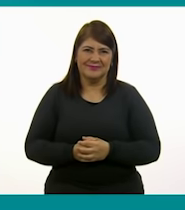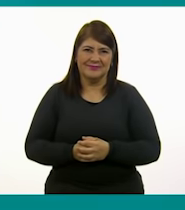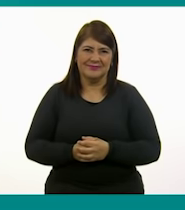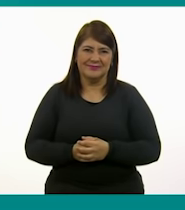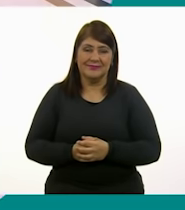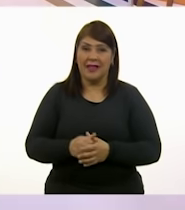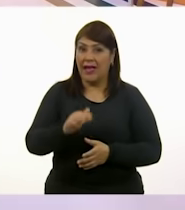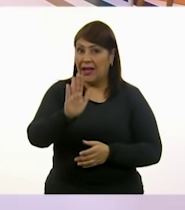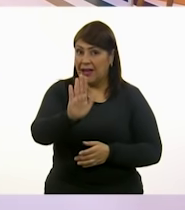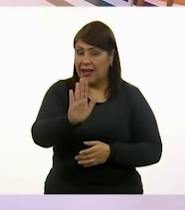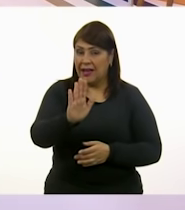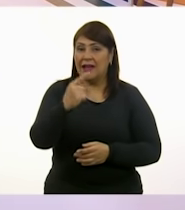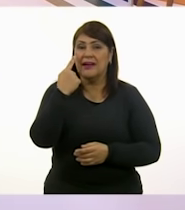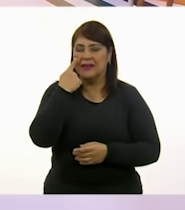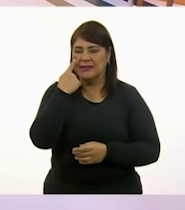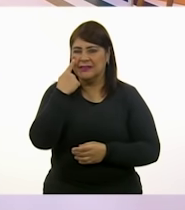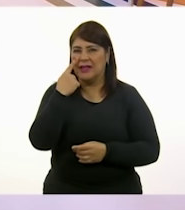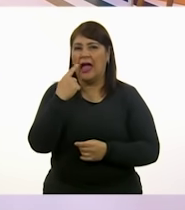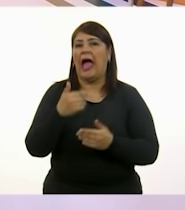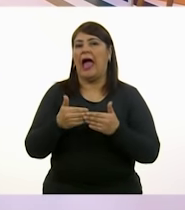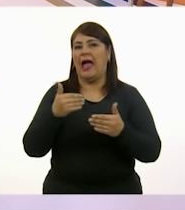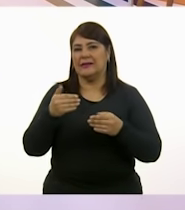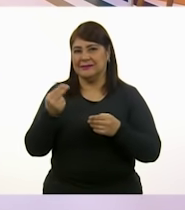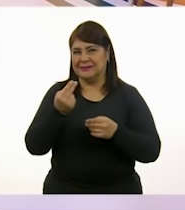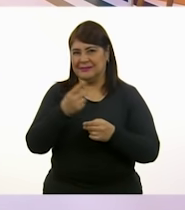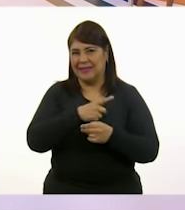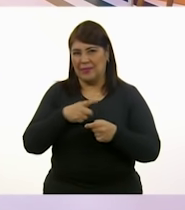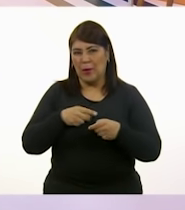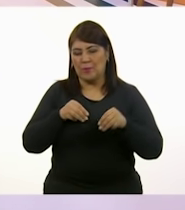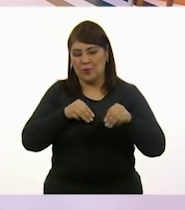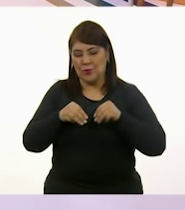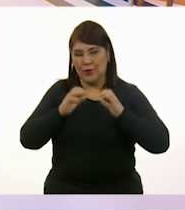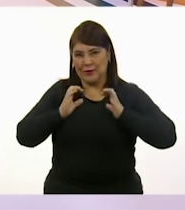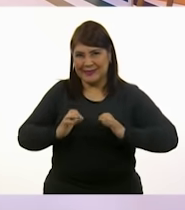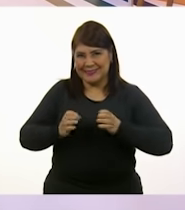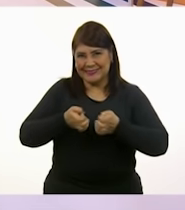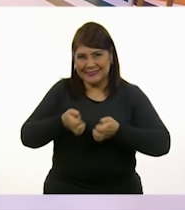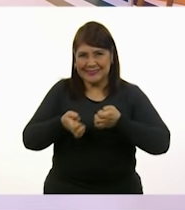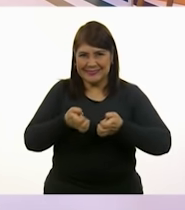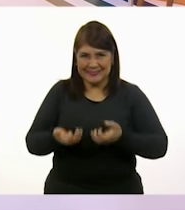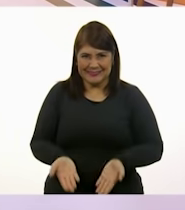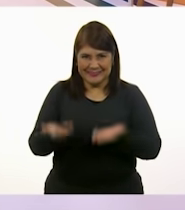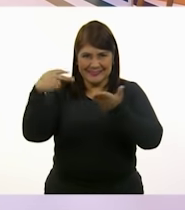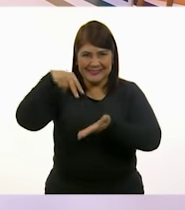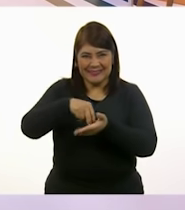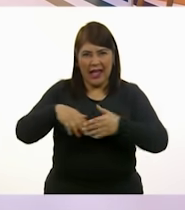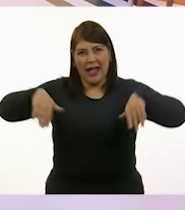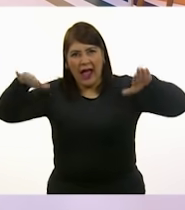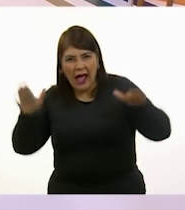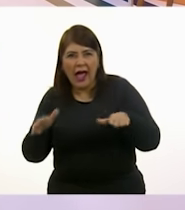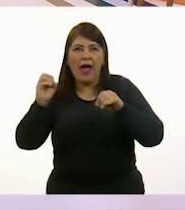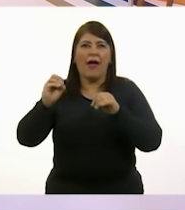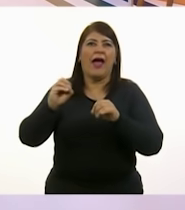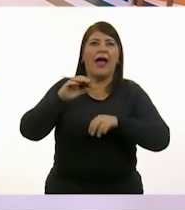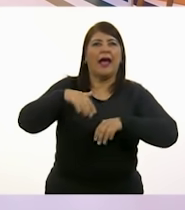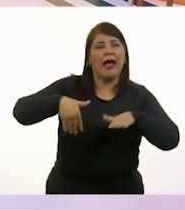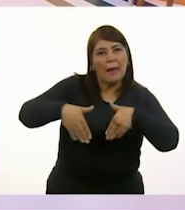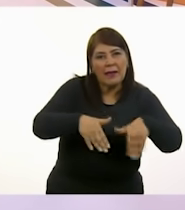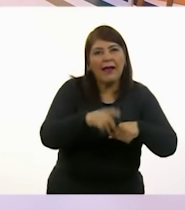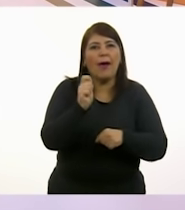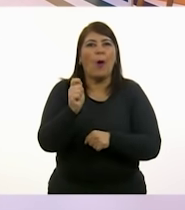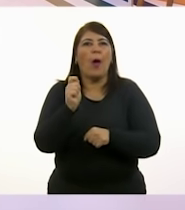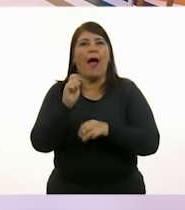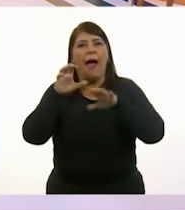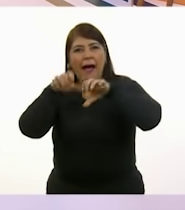Ah, pero no sin antes habernos movido un poquito Venga a levantarse Y todos a volar Vámonos A caminar A cazar Adiós Vamos